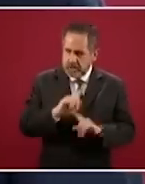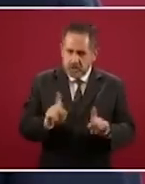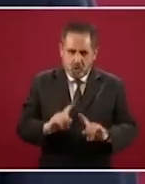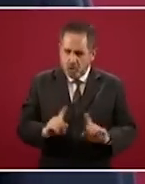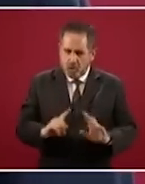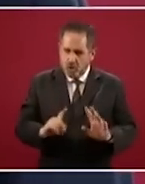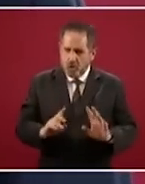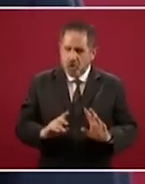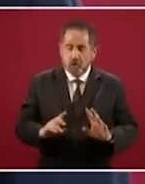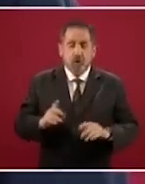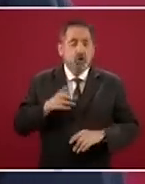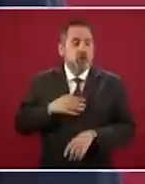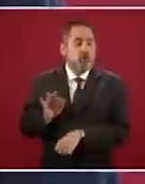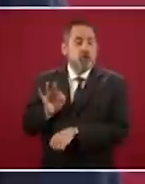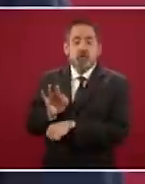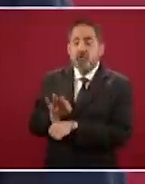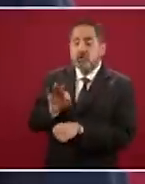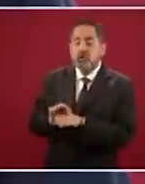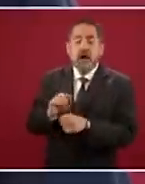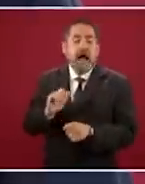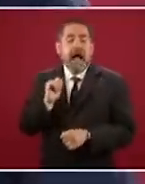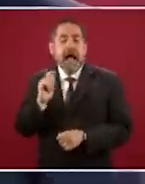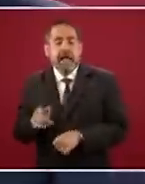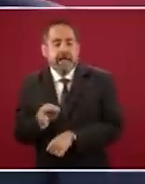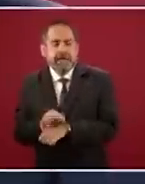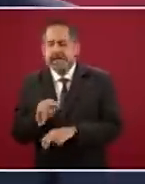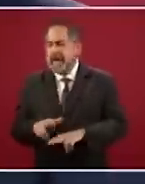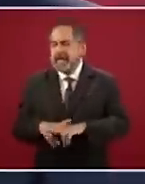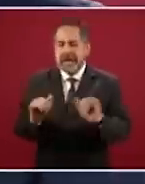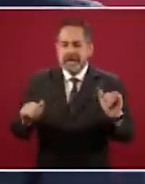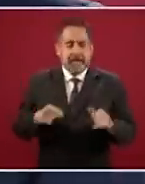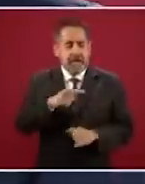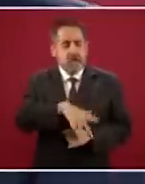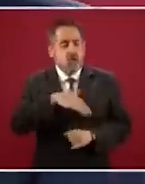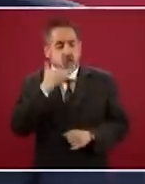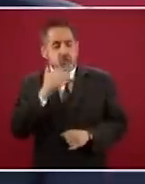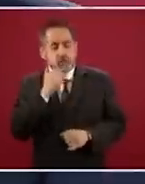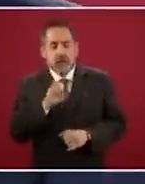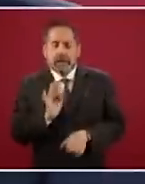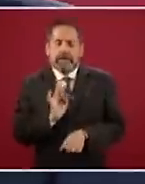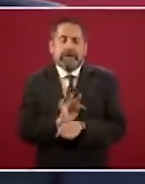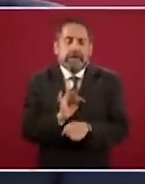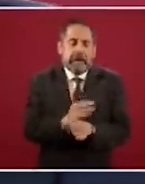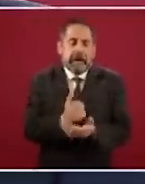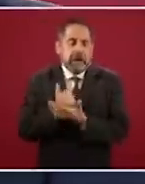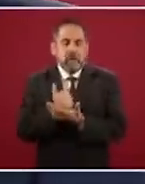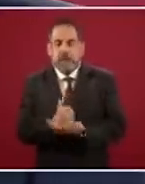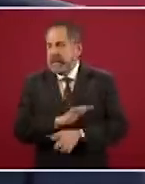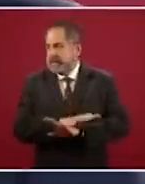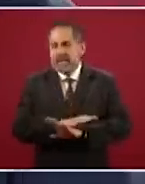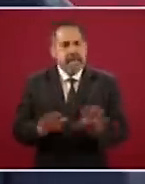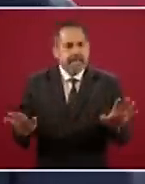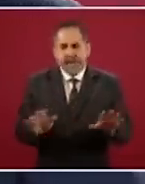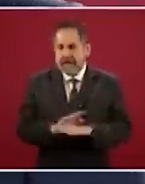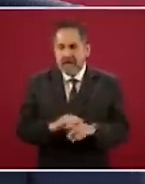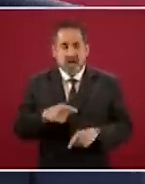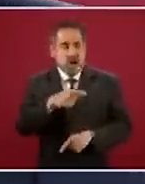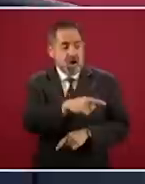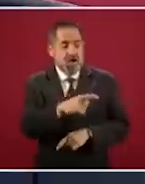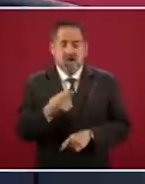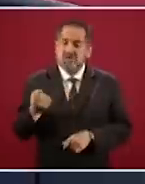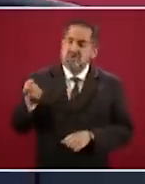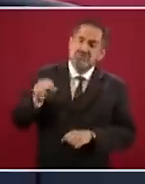Nosotros no vamos a encubrir a nadie, a ningún corrupto, a ninguna gente autoritaria.